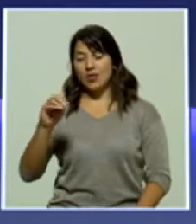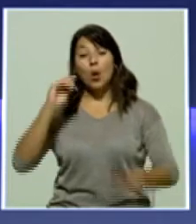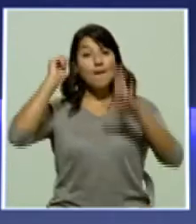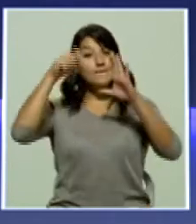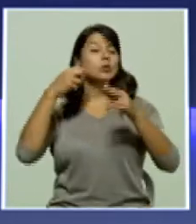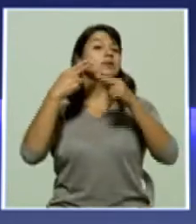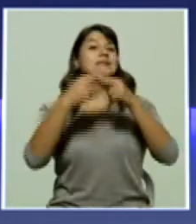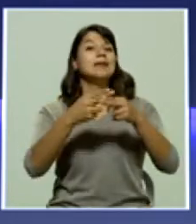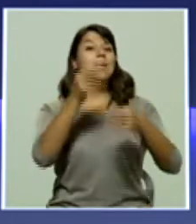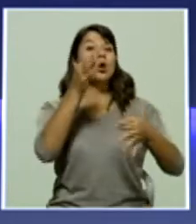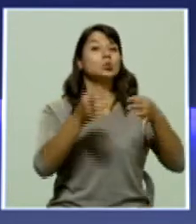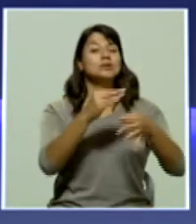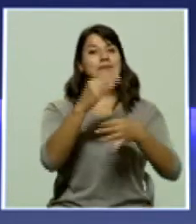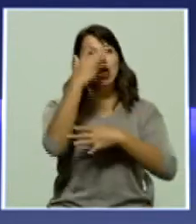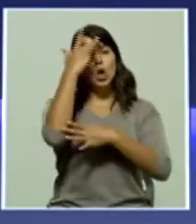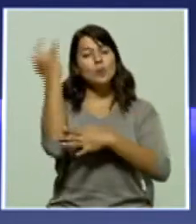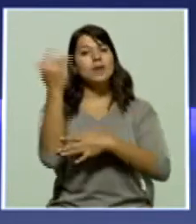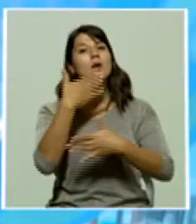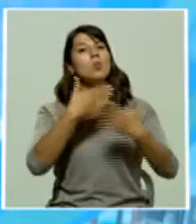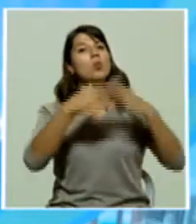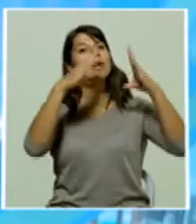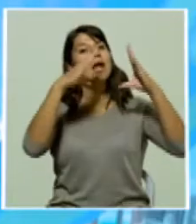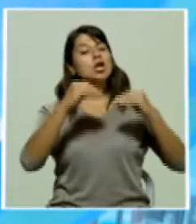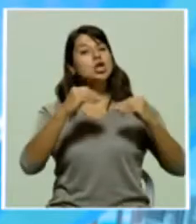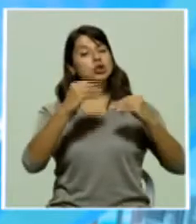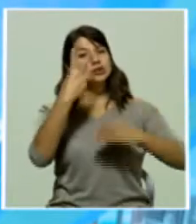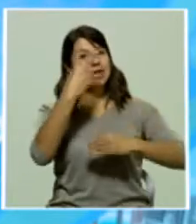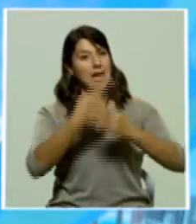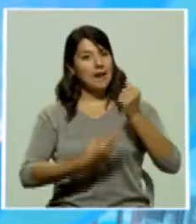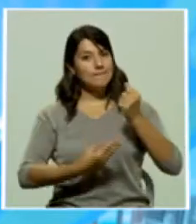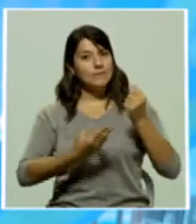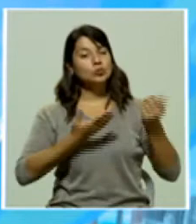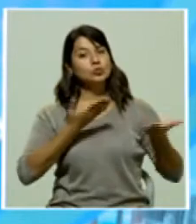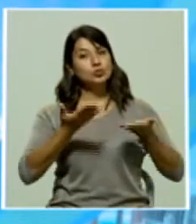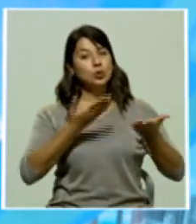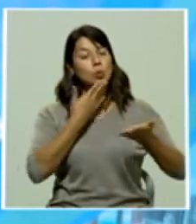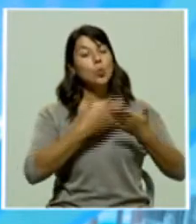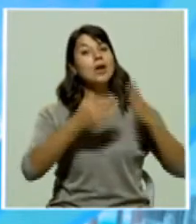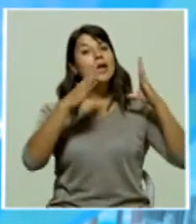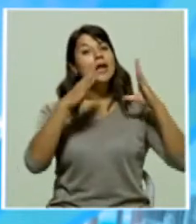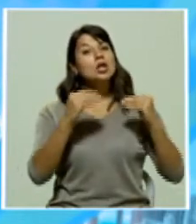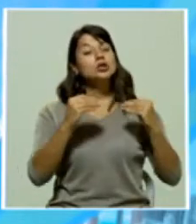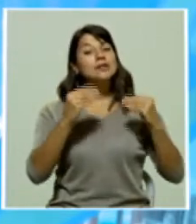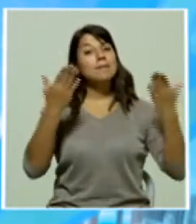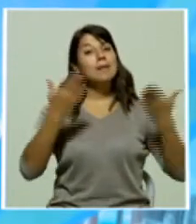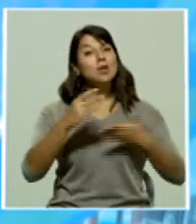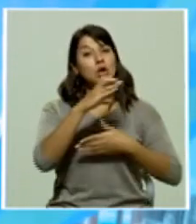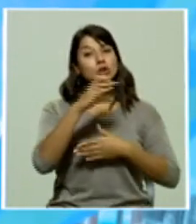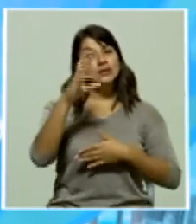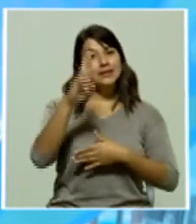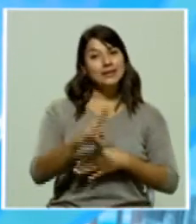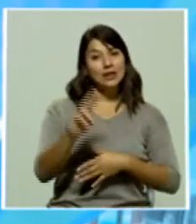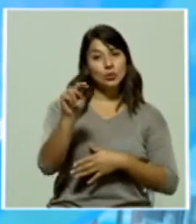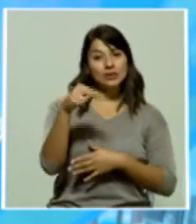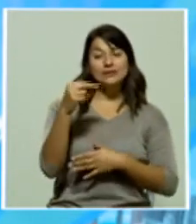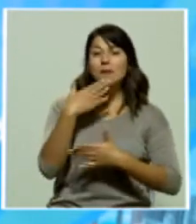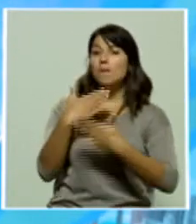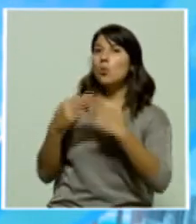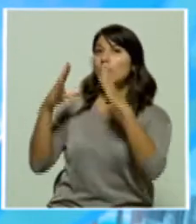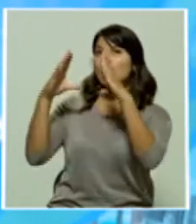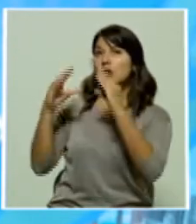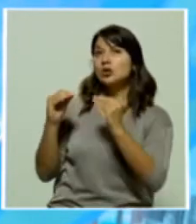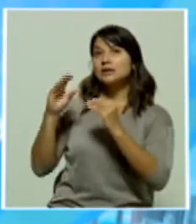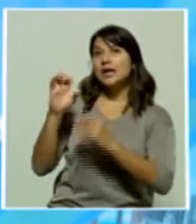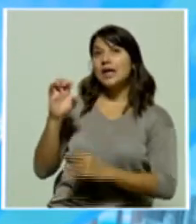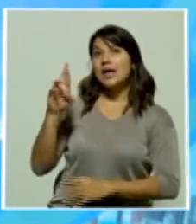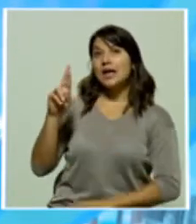Olvido. Buenas noches, Francina y Randall Rivera, bienvenidos a Costa Rica Noticias. Buenas noches,